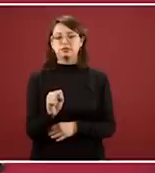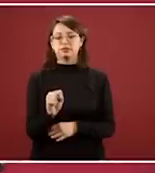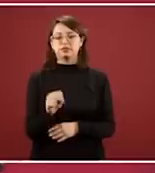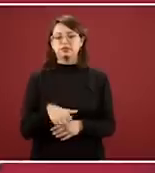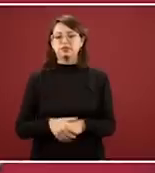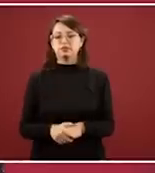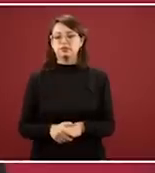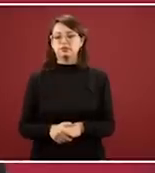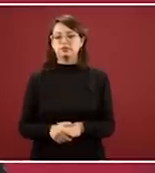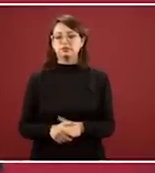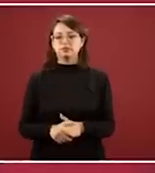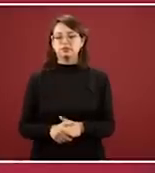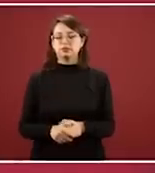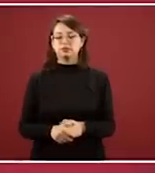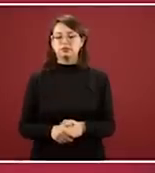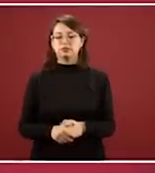Y voy